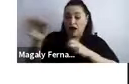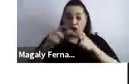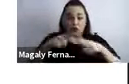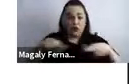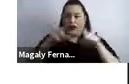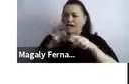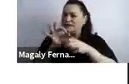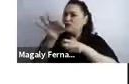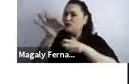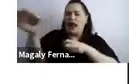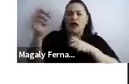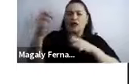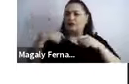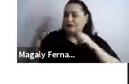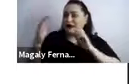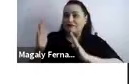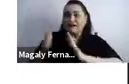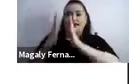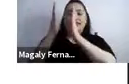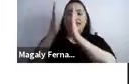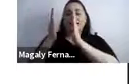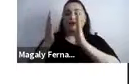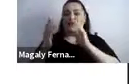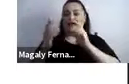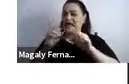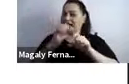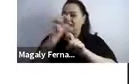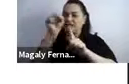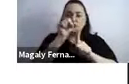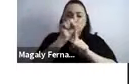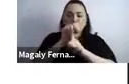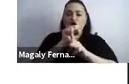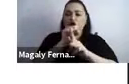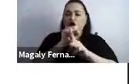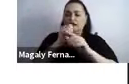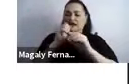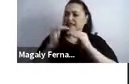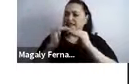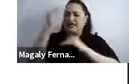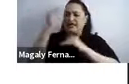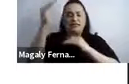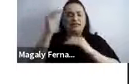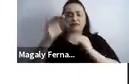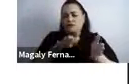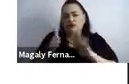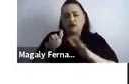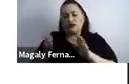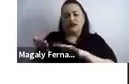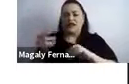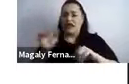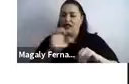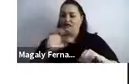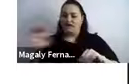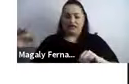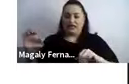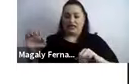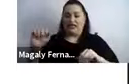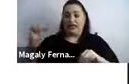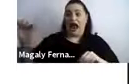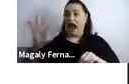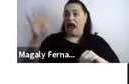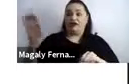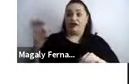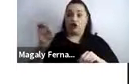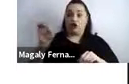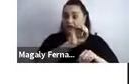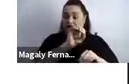y enfrentándome en los 80 a situaciones de altísima mortalidad infantil en África Occidental, y en los